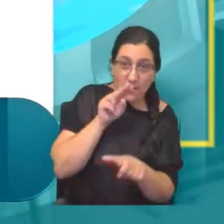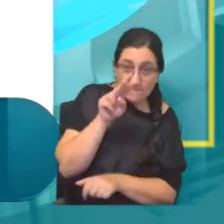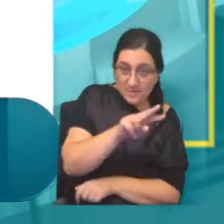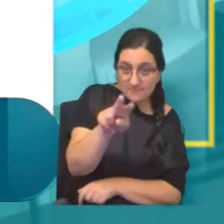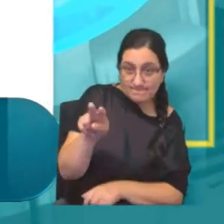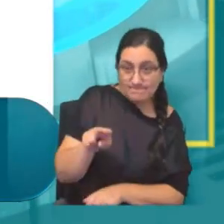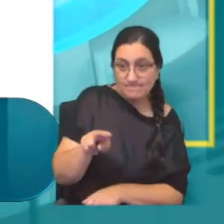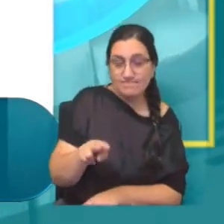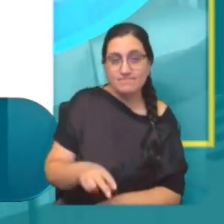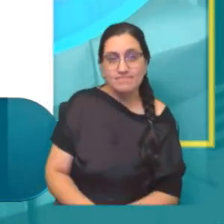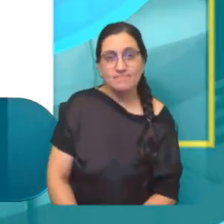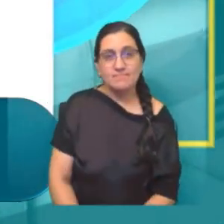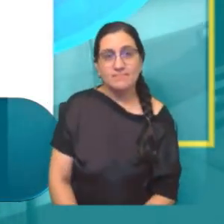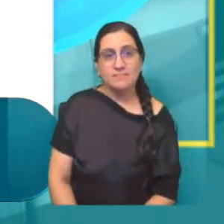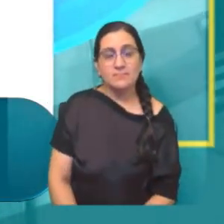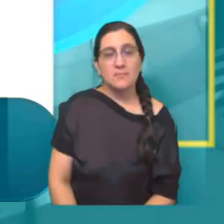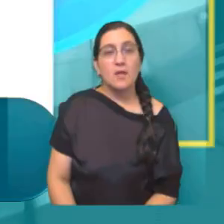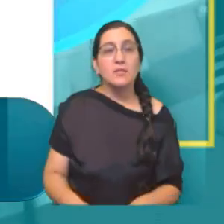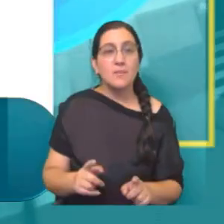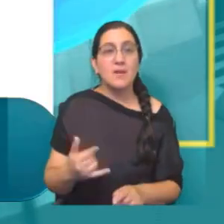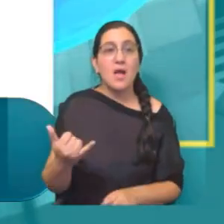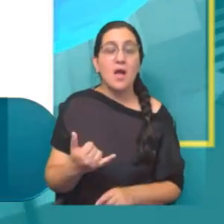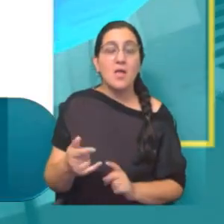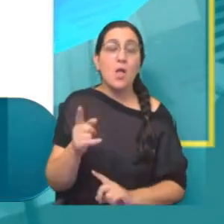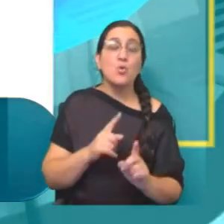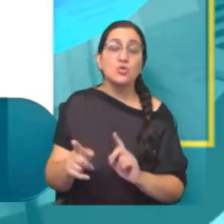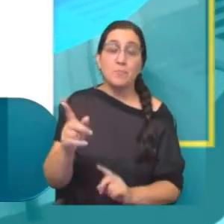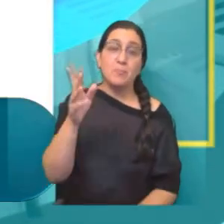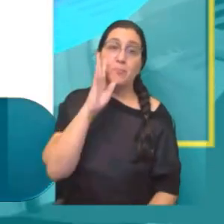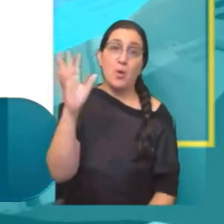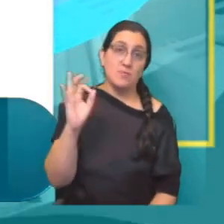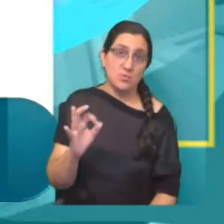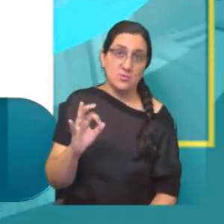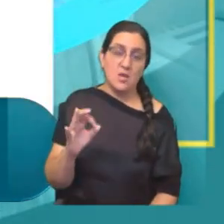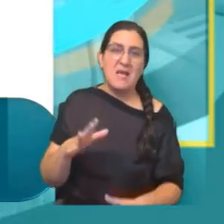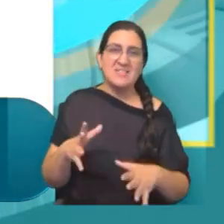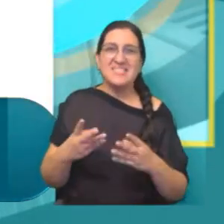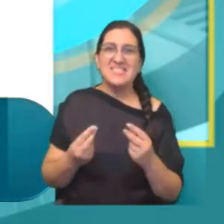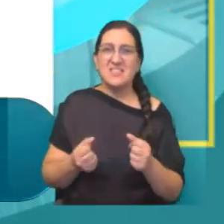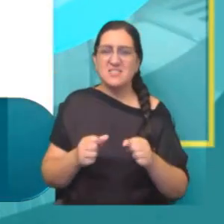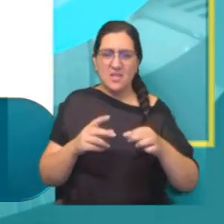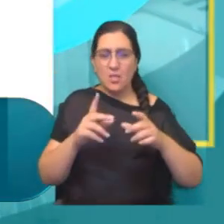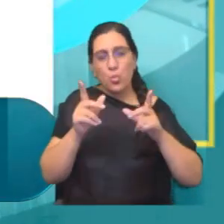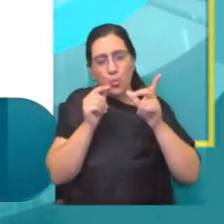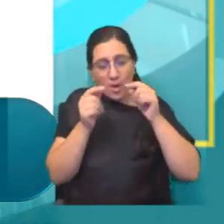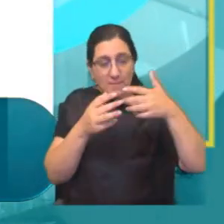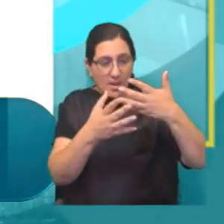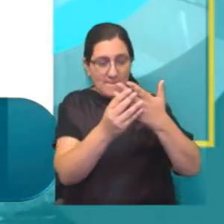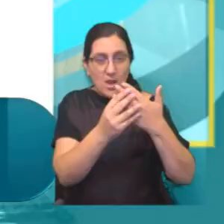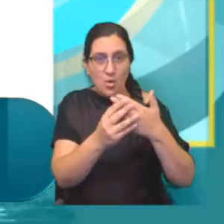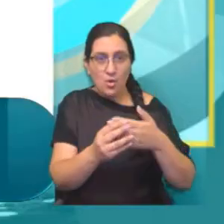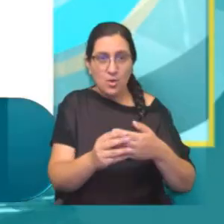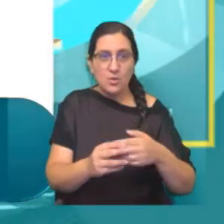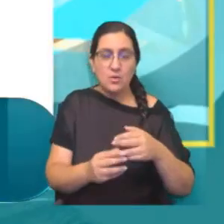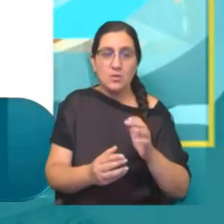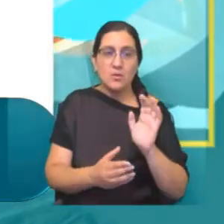encontrado también con parestesias temporales, por ejemplo, sensaciones de adormecimiento, personas que apoyan